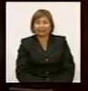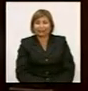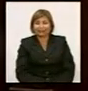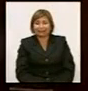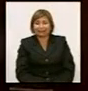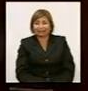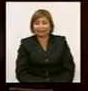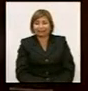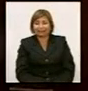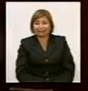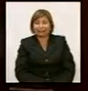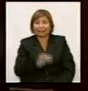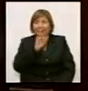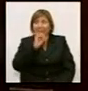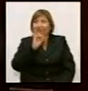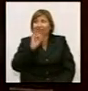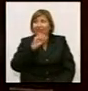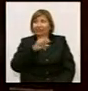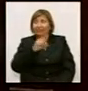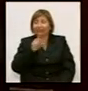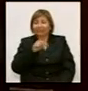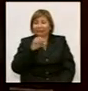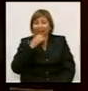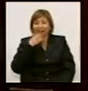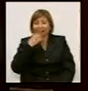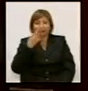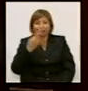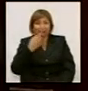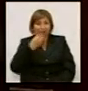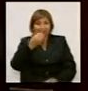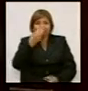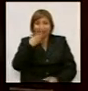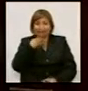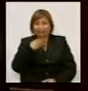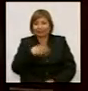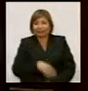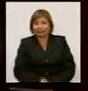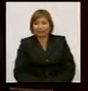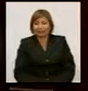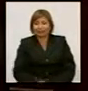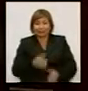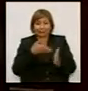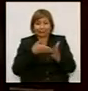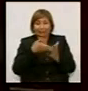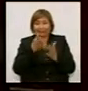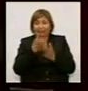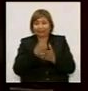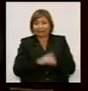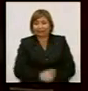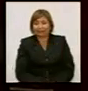La izquierda me manda avisar a través